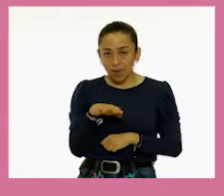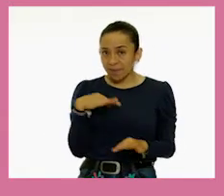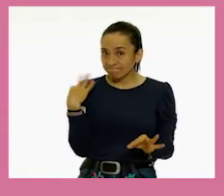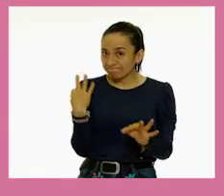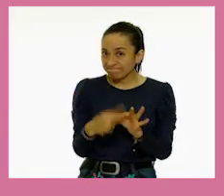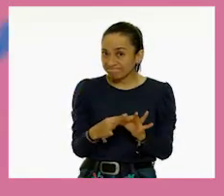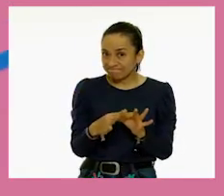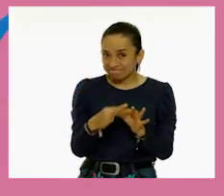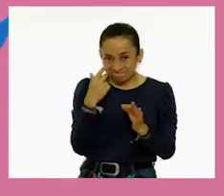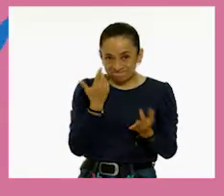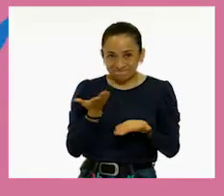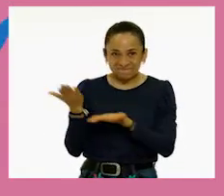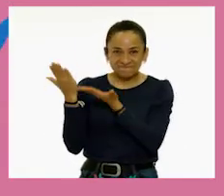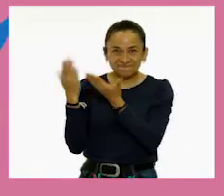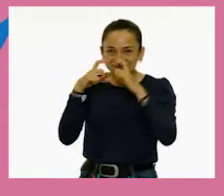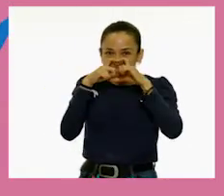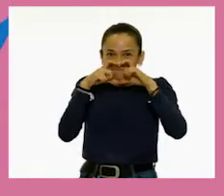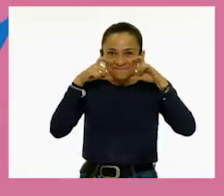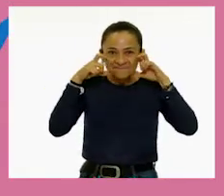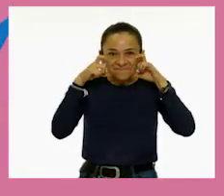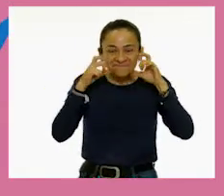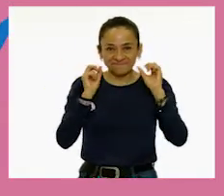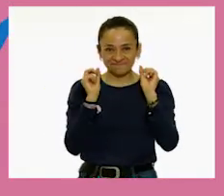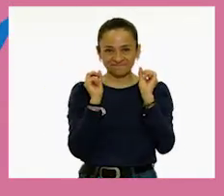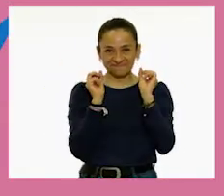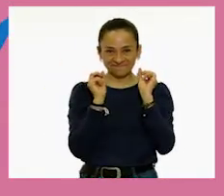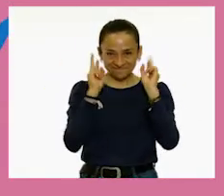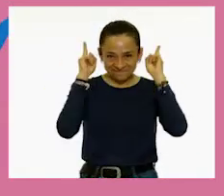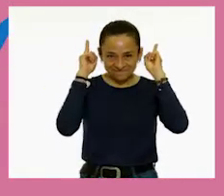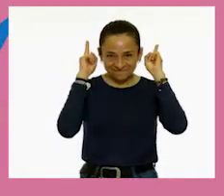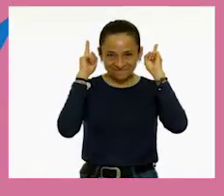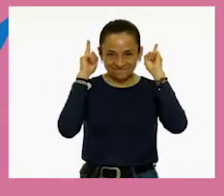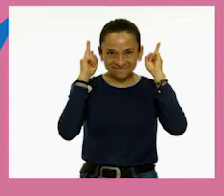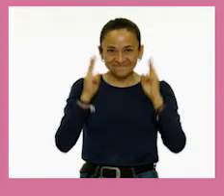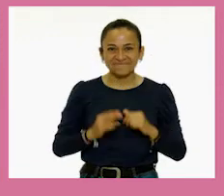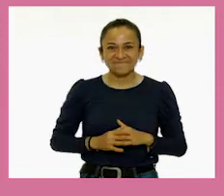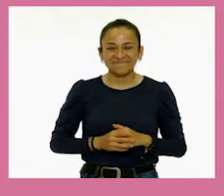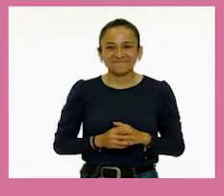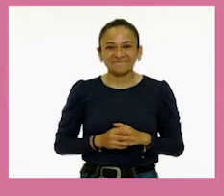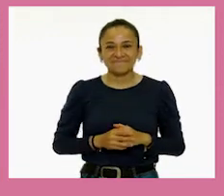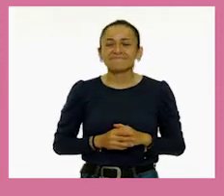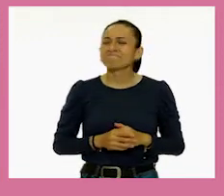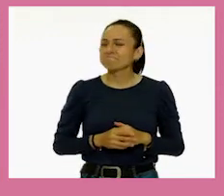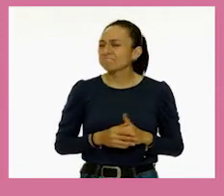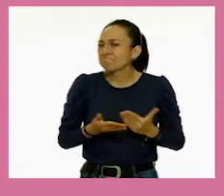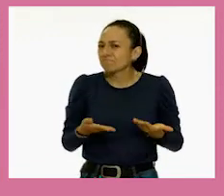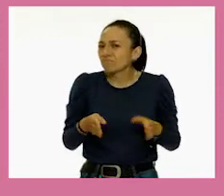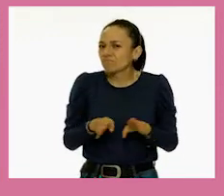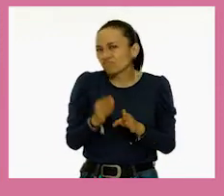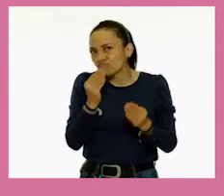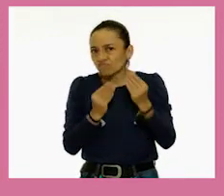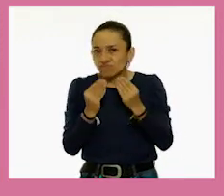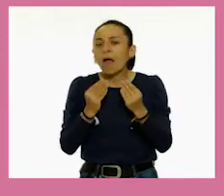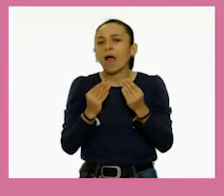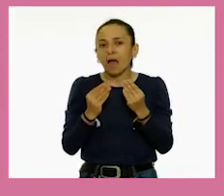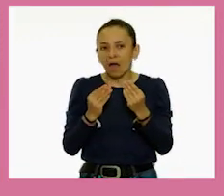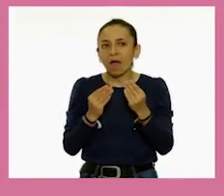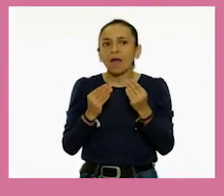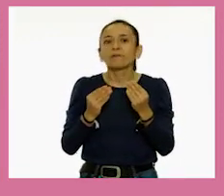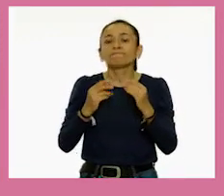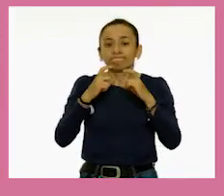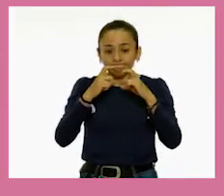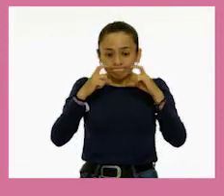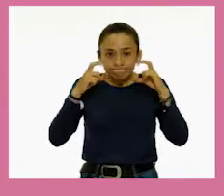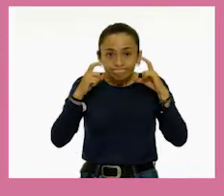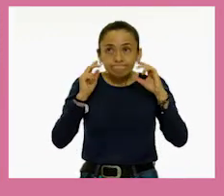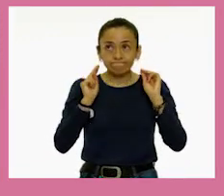¡Listo! Ya tienes un cubrebocas con dos pares de cuerdas. Para colocártelo, deberás amarrar las cuerdas